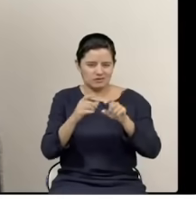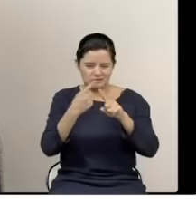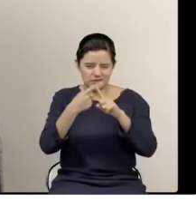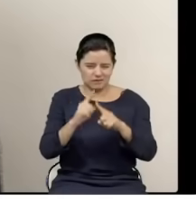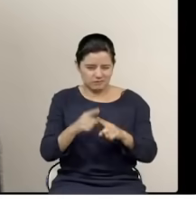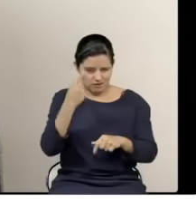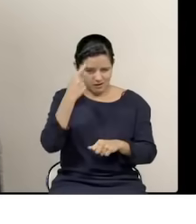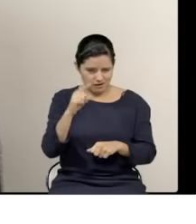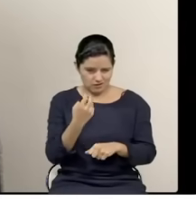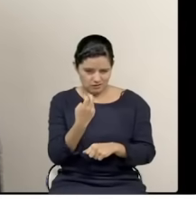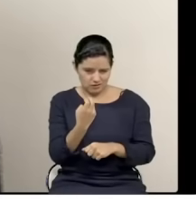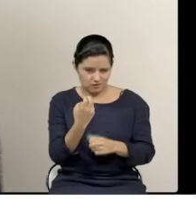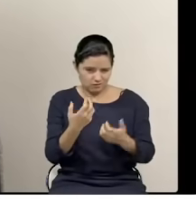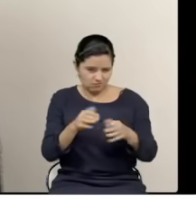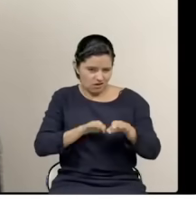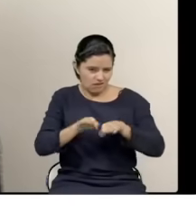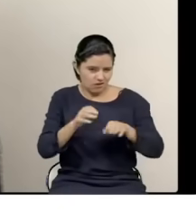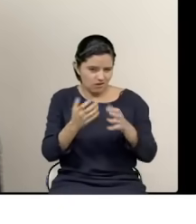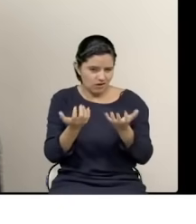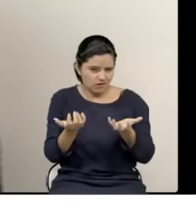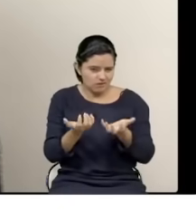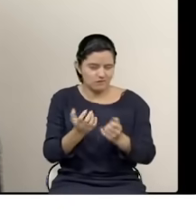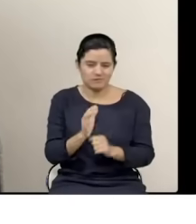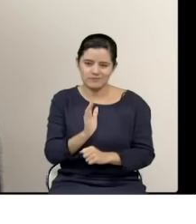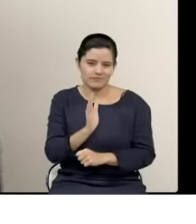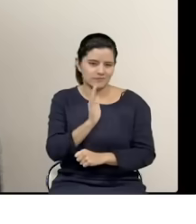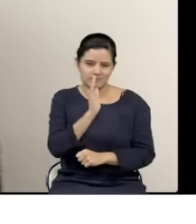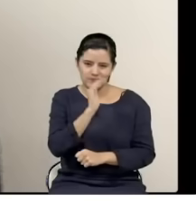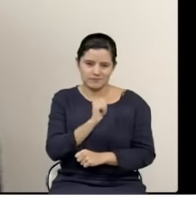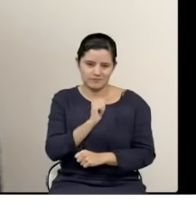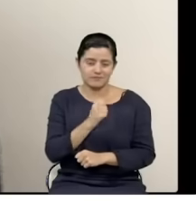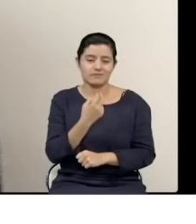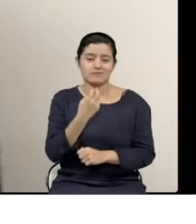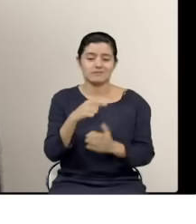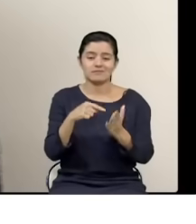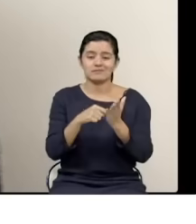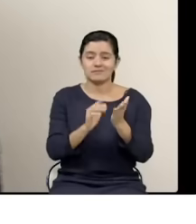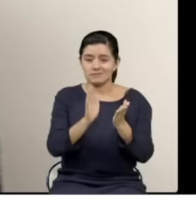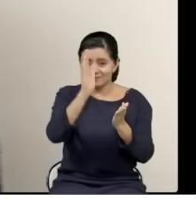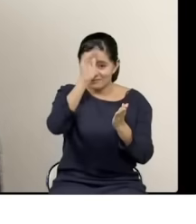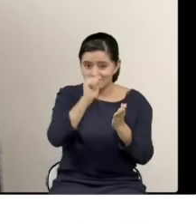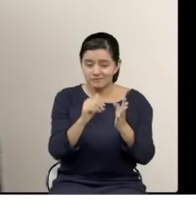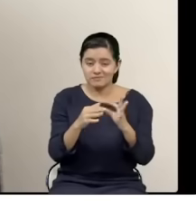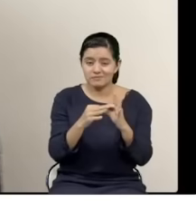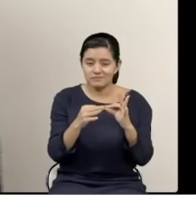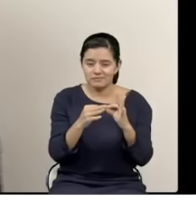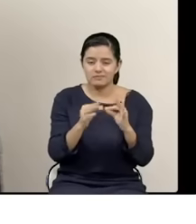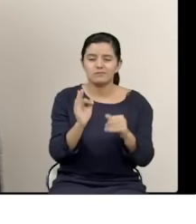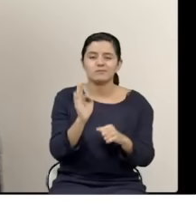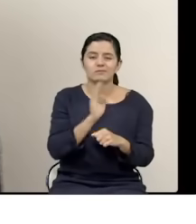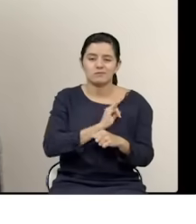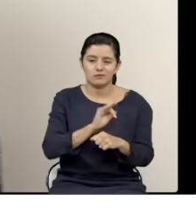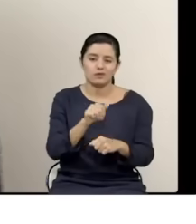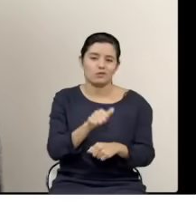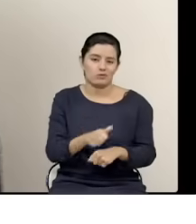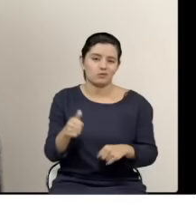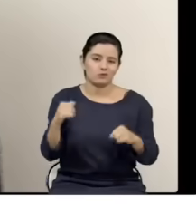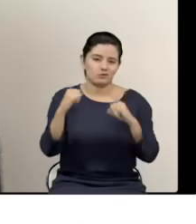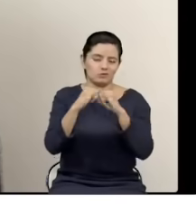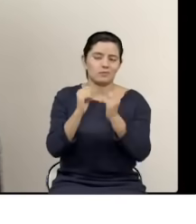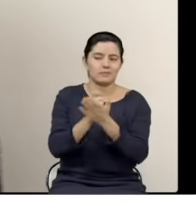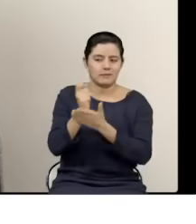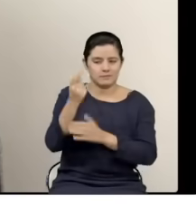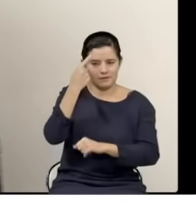por eso se señala también en este acuerdo que se podría contratar a alguien más sin embargo es claro que el